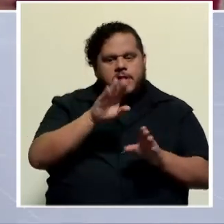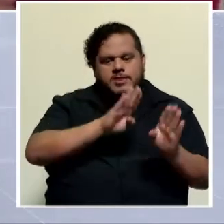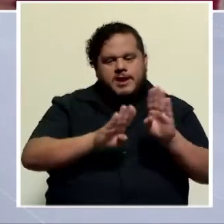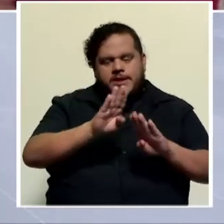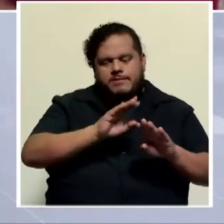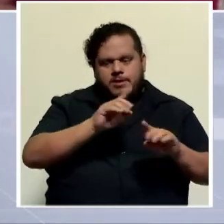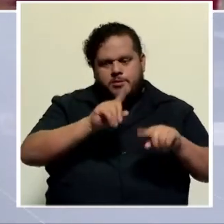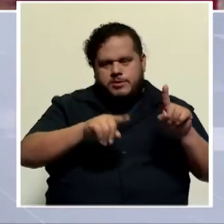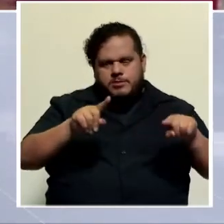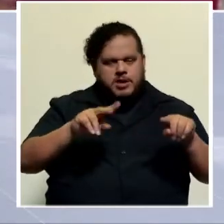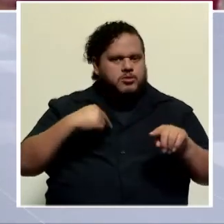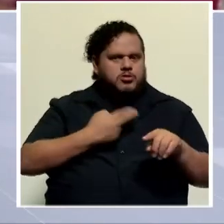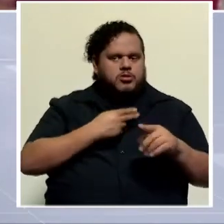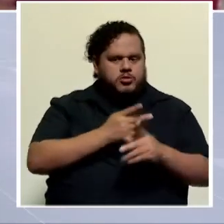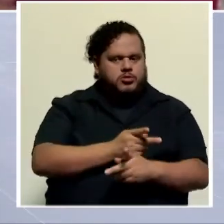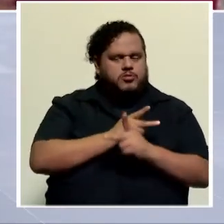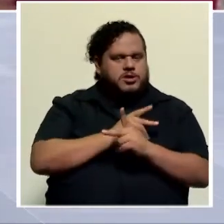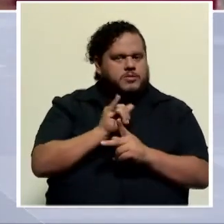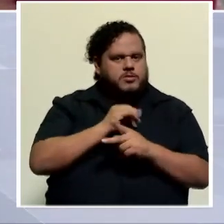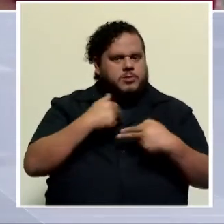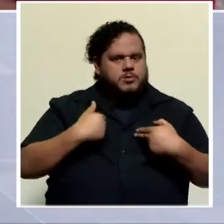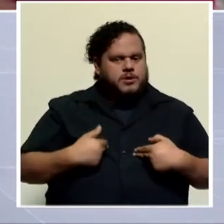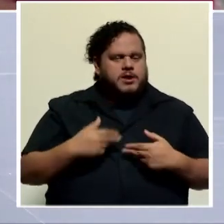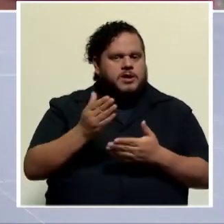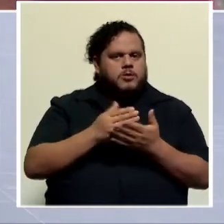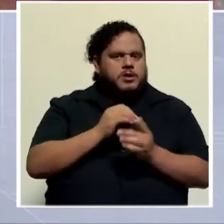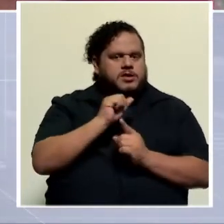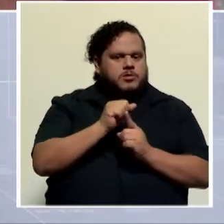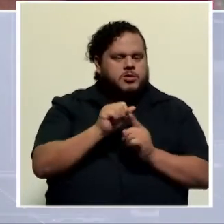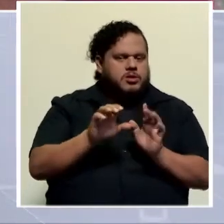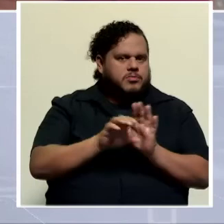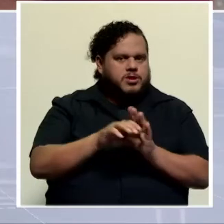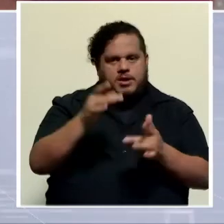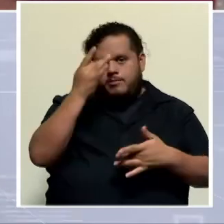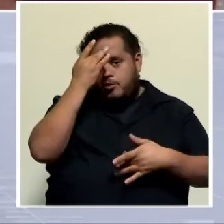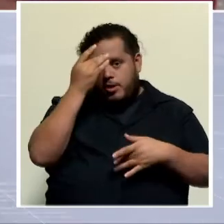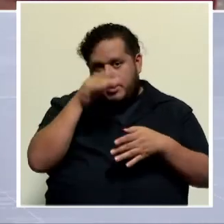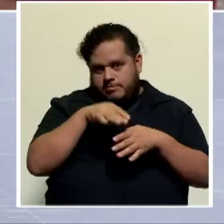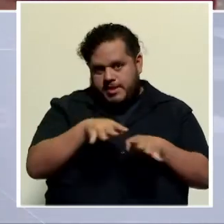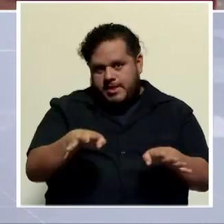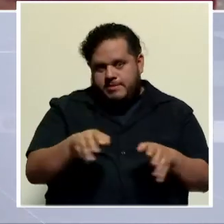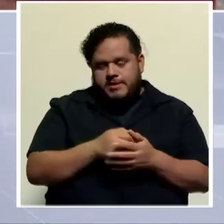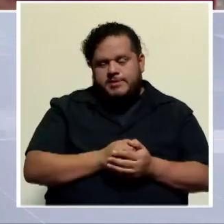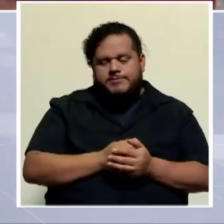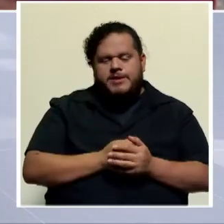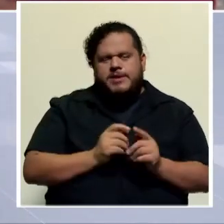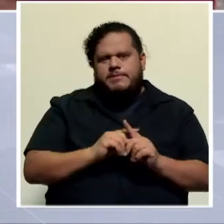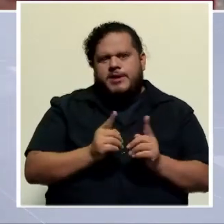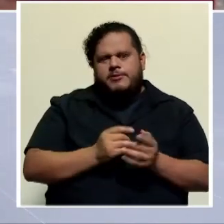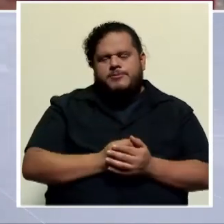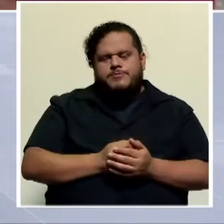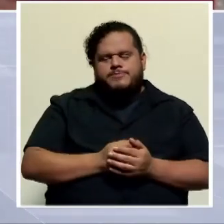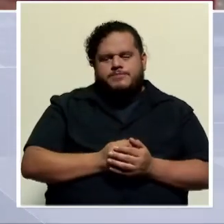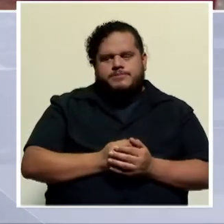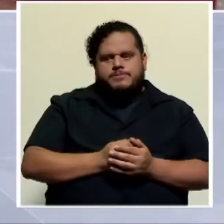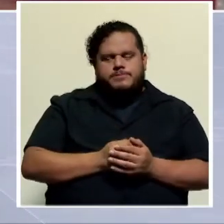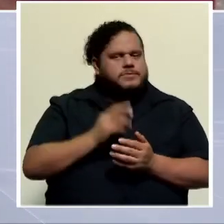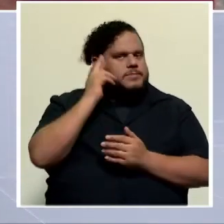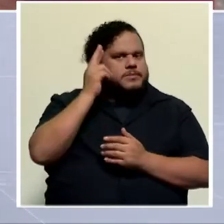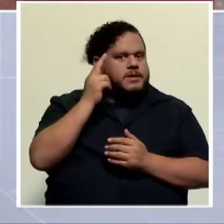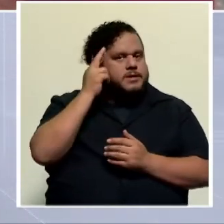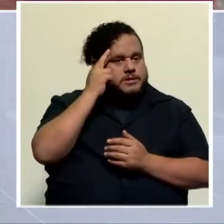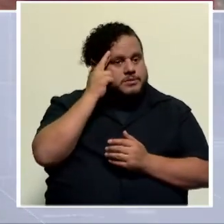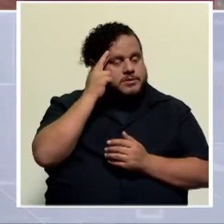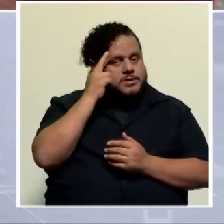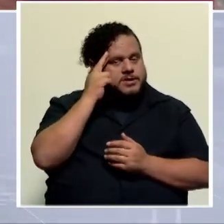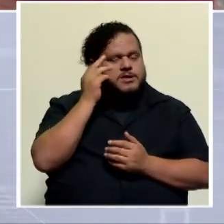biodiversidad es donde nos protegemos como humanidad de eventos como las pandemias, por ejemplo. Entonces, las razones por